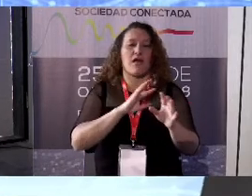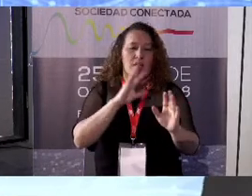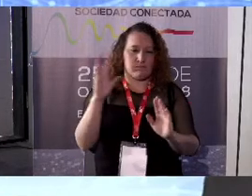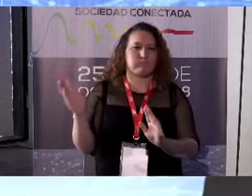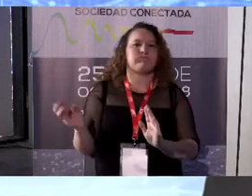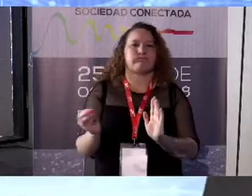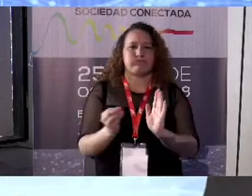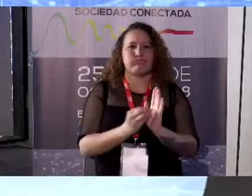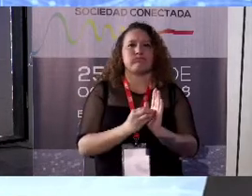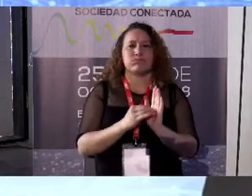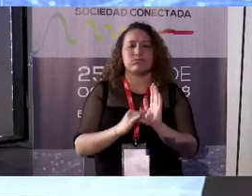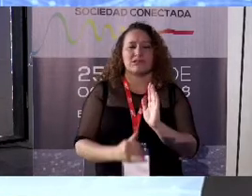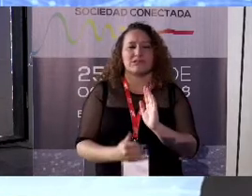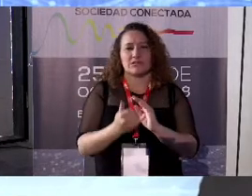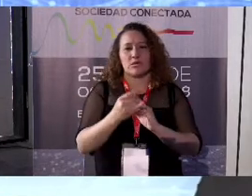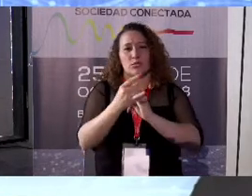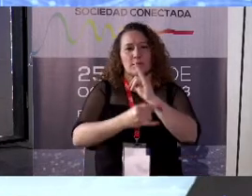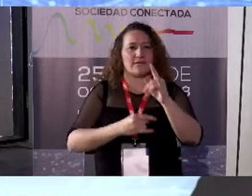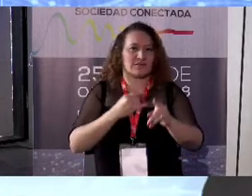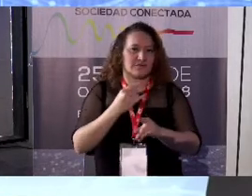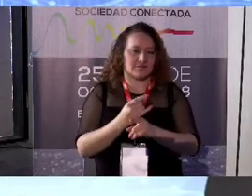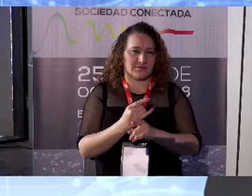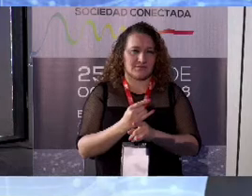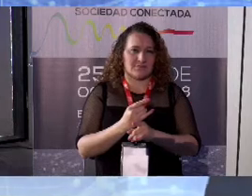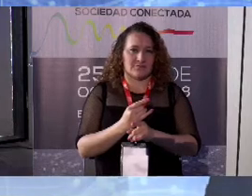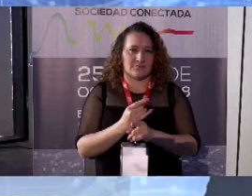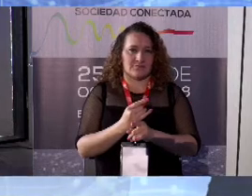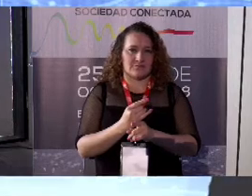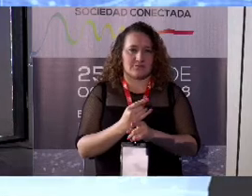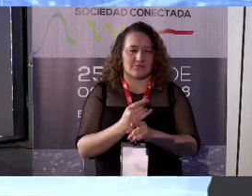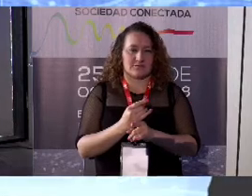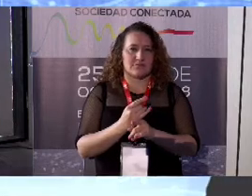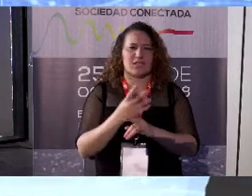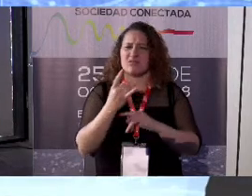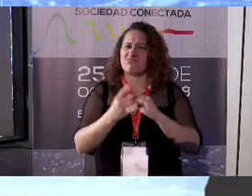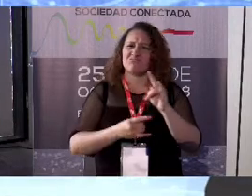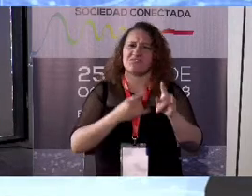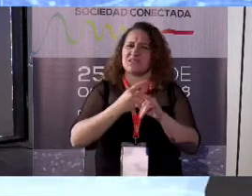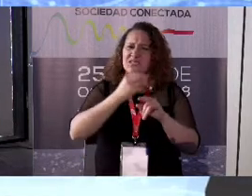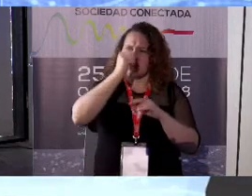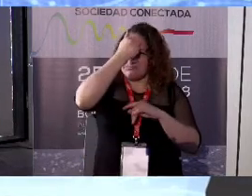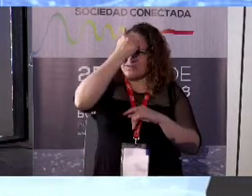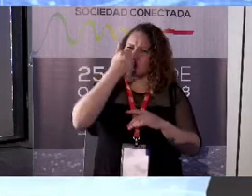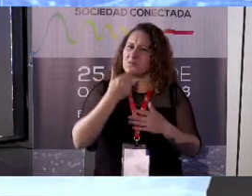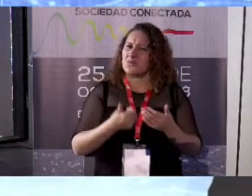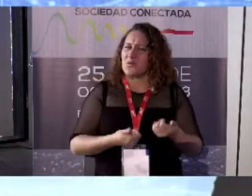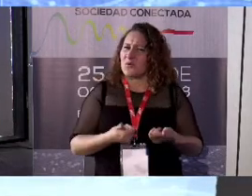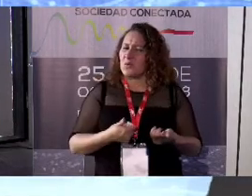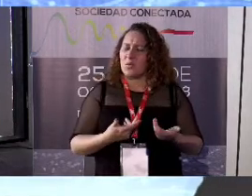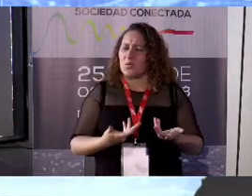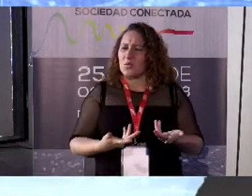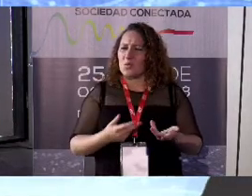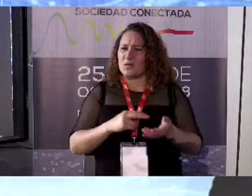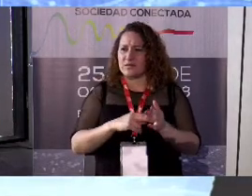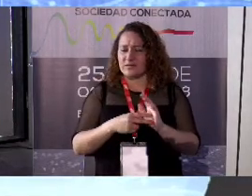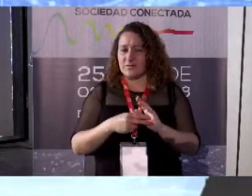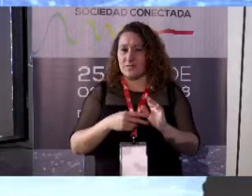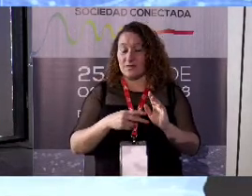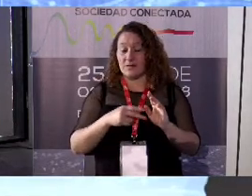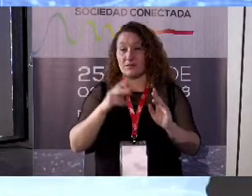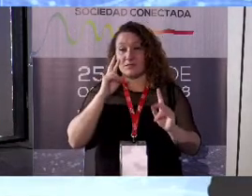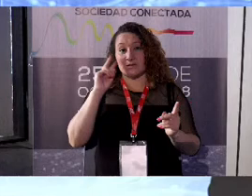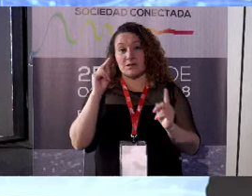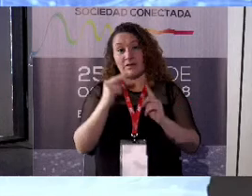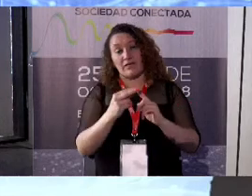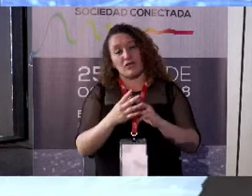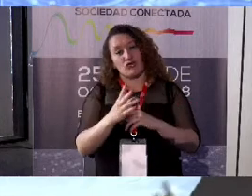eh el el principio de universalidad pero el principio de universalidad tenemos que entenderlo desde dos perspectivas